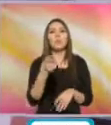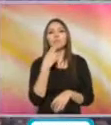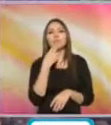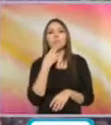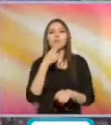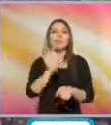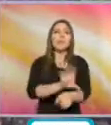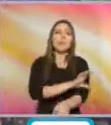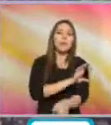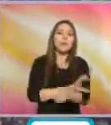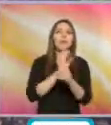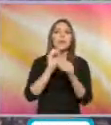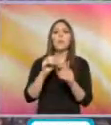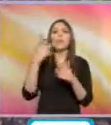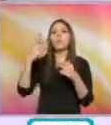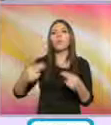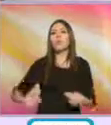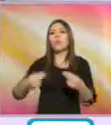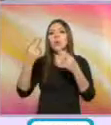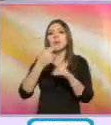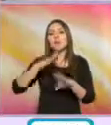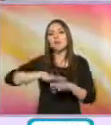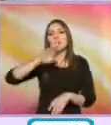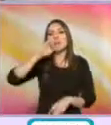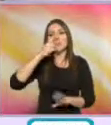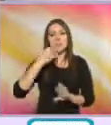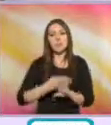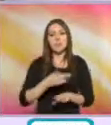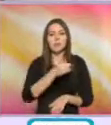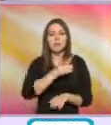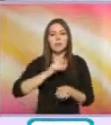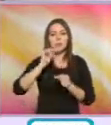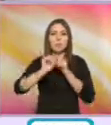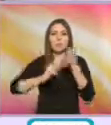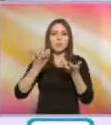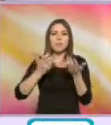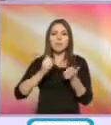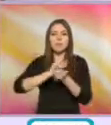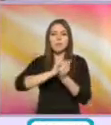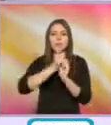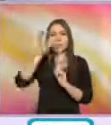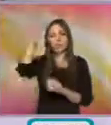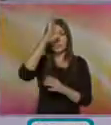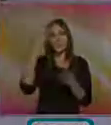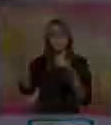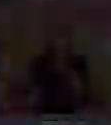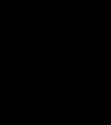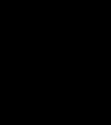sobre todo cómo funcionan las empresas, ¿no? De ser Claro. más responsables. Hay que crear esta Muy bien. cultura, ¿no? Ese Por es el supuesto. final del día. Gracias, José Luis, por No, muchas ponernos al gracias, día. Enrique.